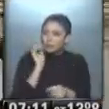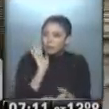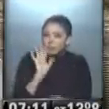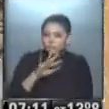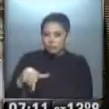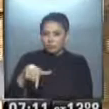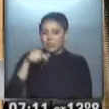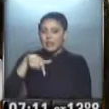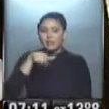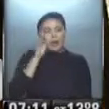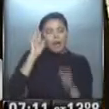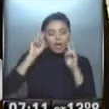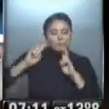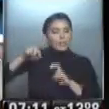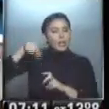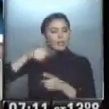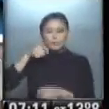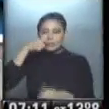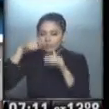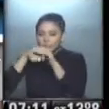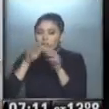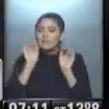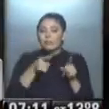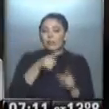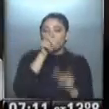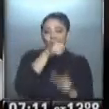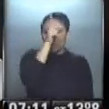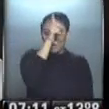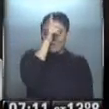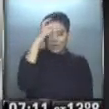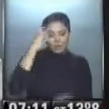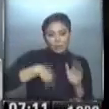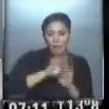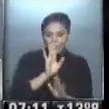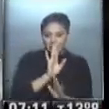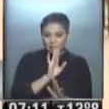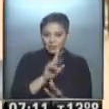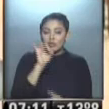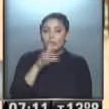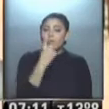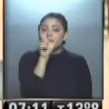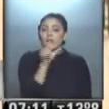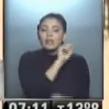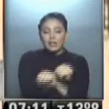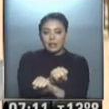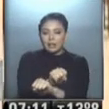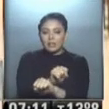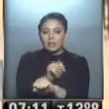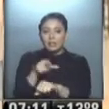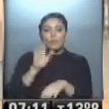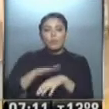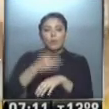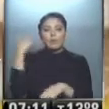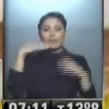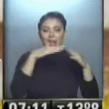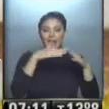investigada por narcotráfico y media decena de policías santafesinos. El único detenido por el atentado a tiros contra la